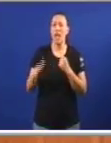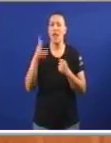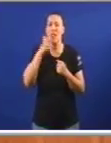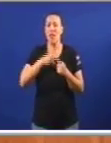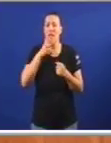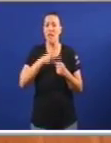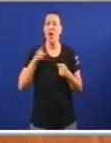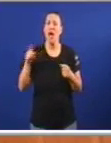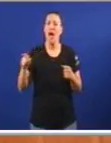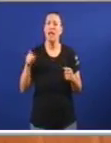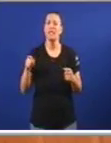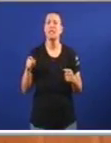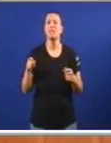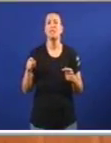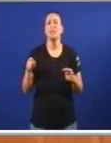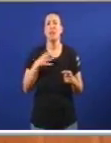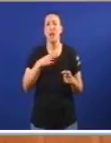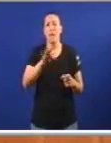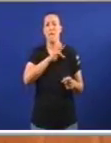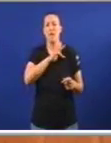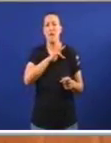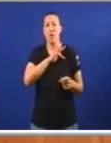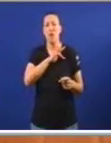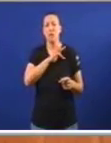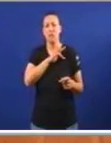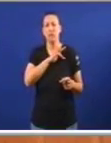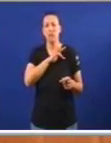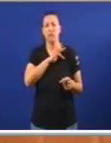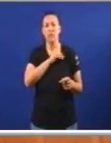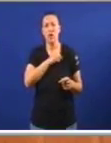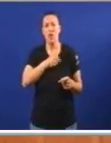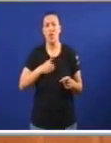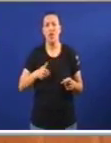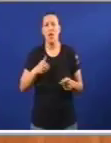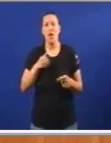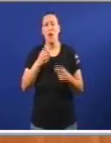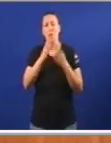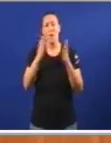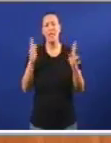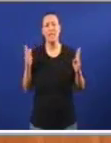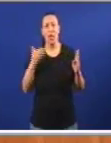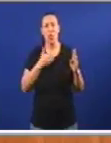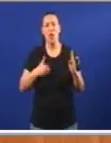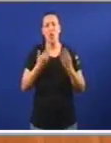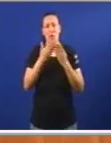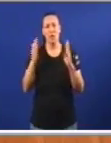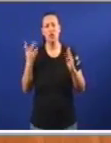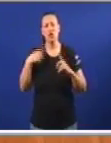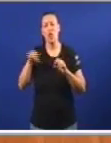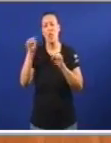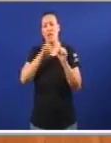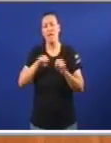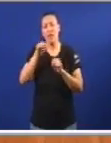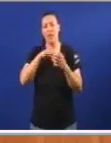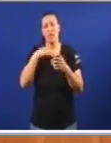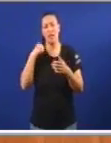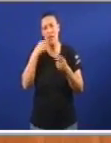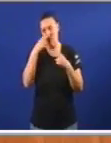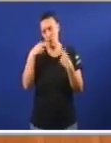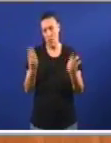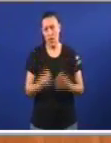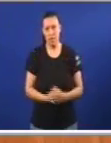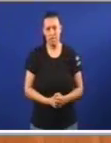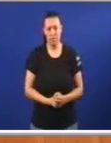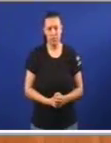lle dé precisamente o premio de Vigués distinguido ao dono de Povisa. Defendemos a sanidade pública. E lembramos